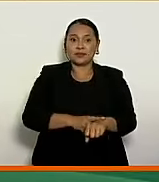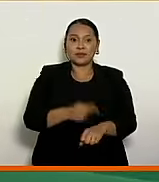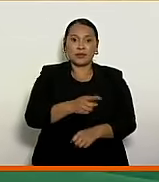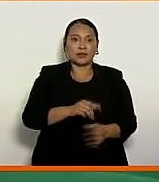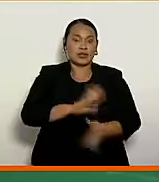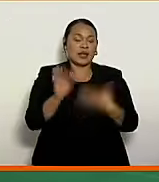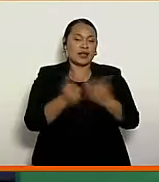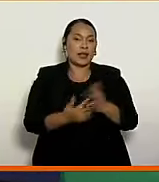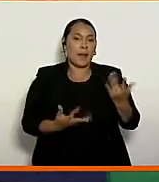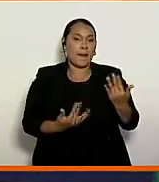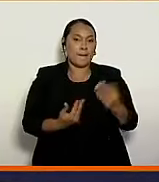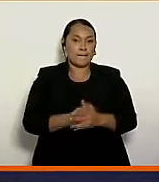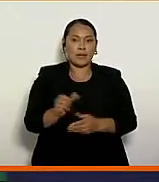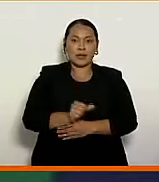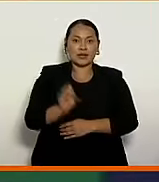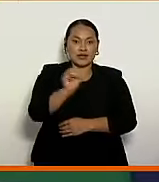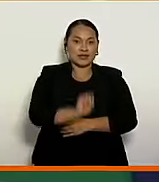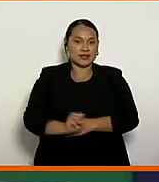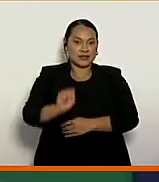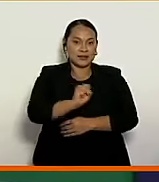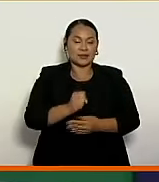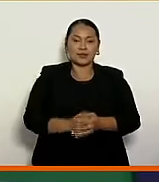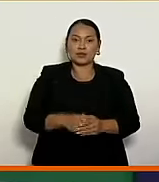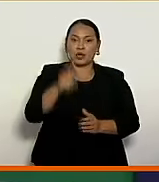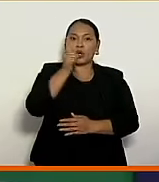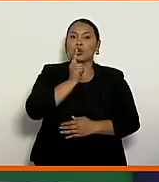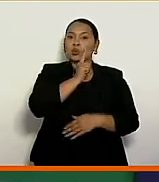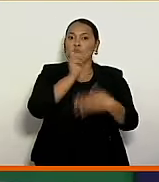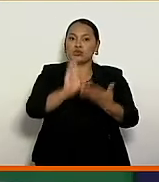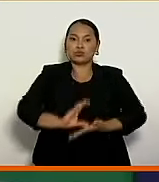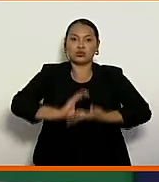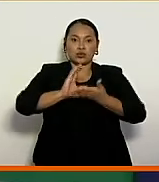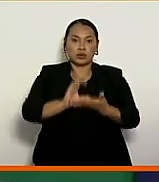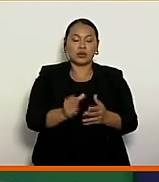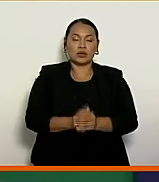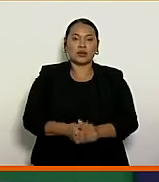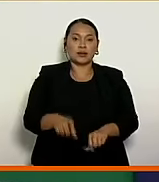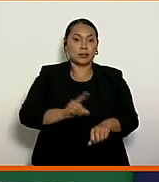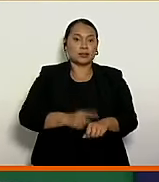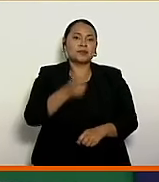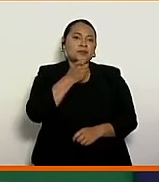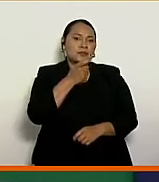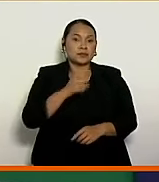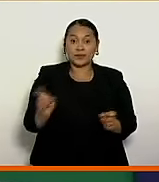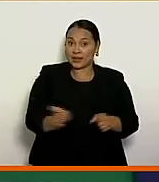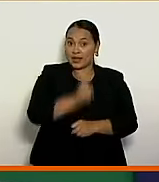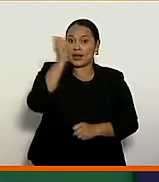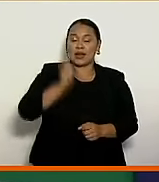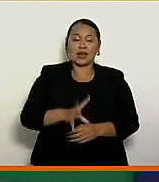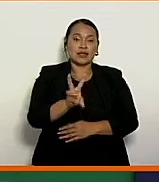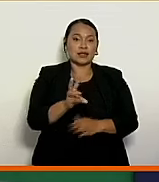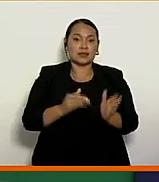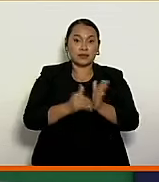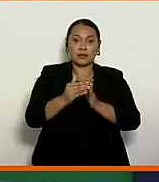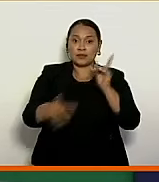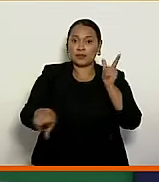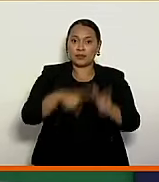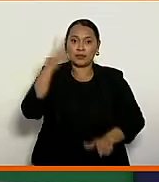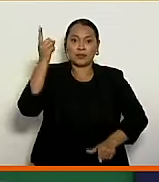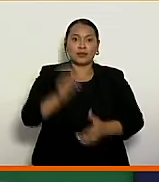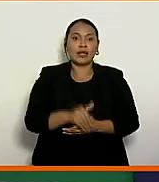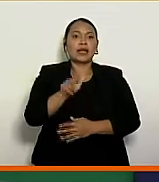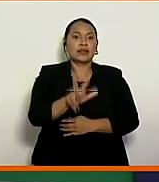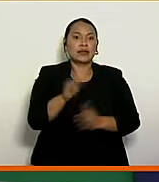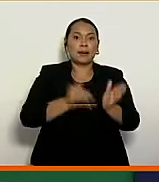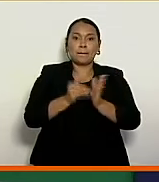todos esperan de hoy sábado, nuestro loto super premio de saber quién se lleva esos 6 millones, esos